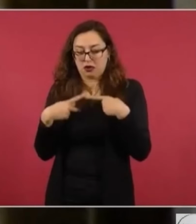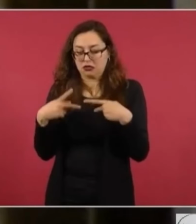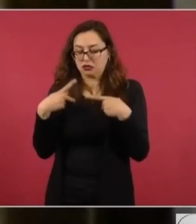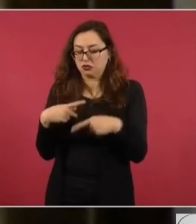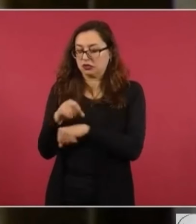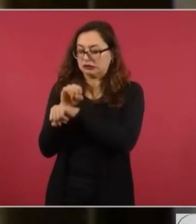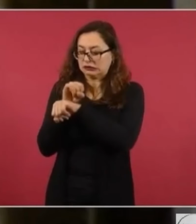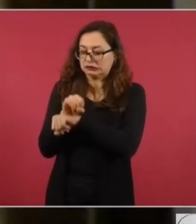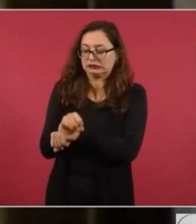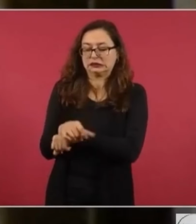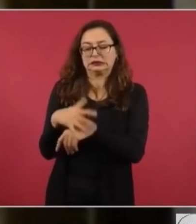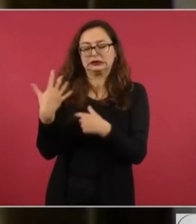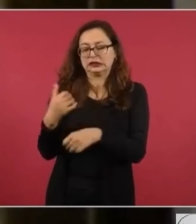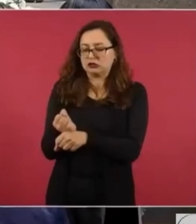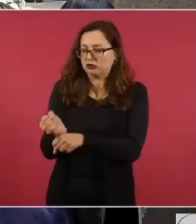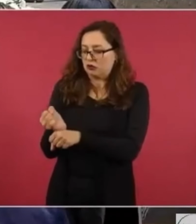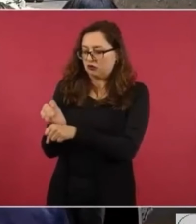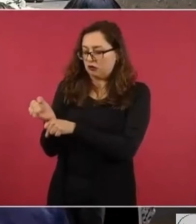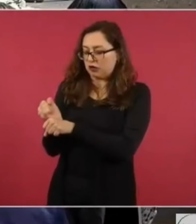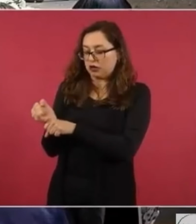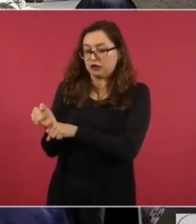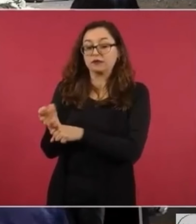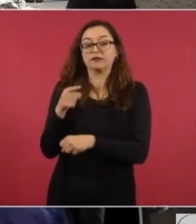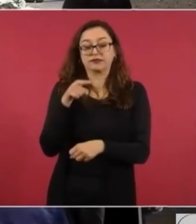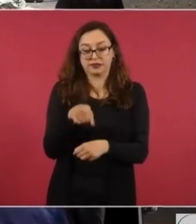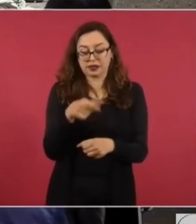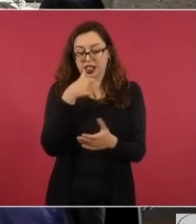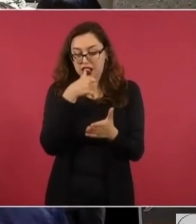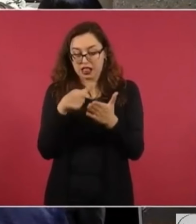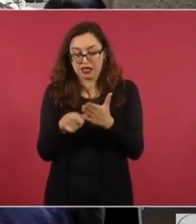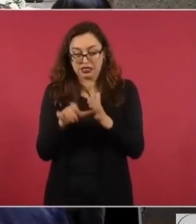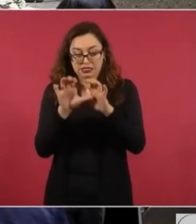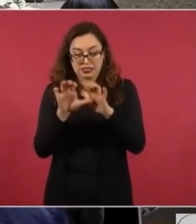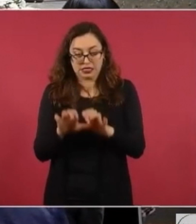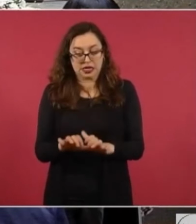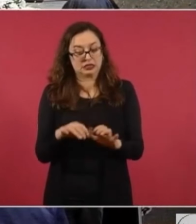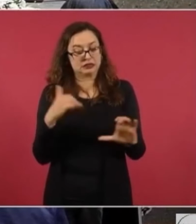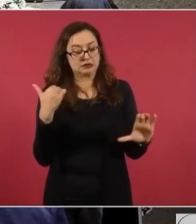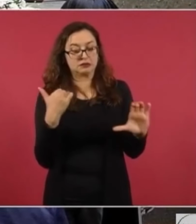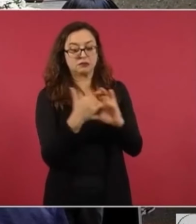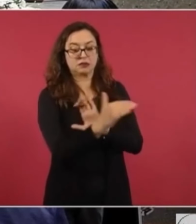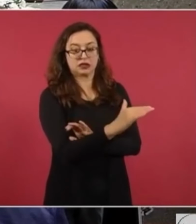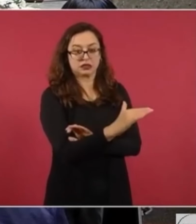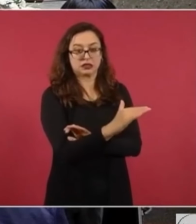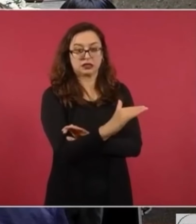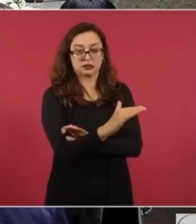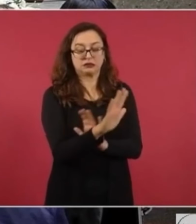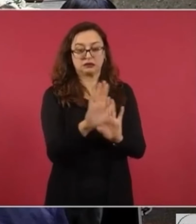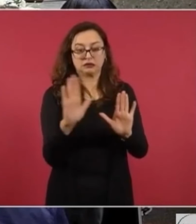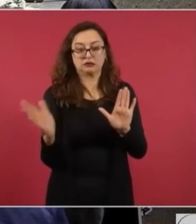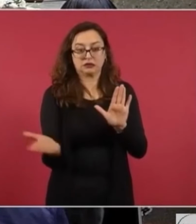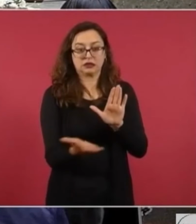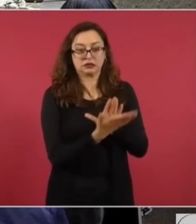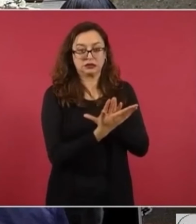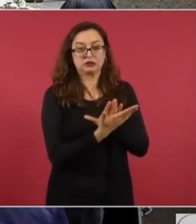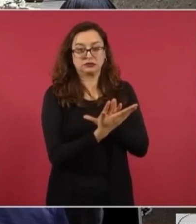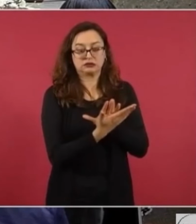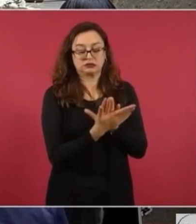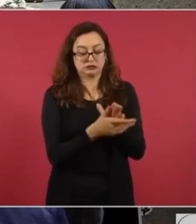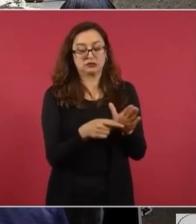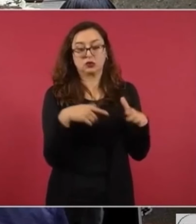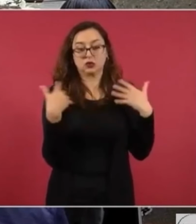de tabaco de Valle Nacional. Y desde ahí le escribe a Enrique una carta que consta en el archivo de Enrique y que